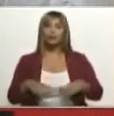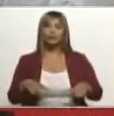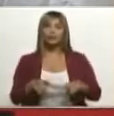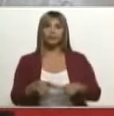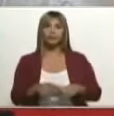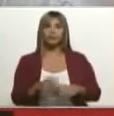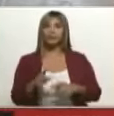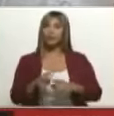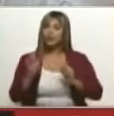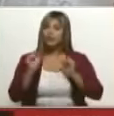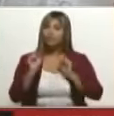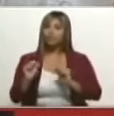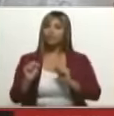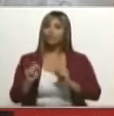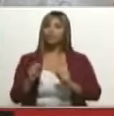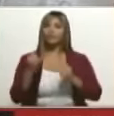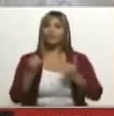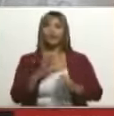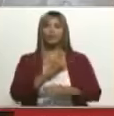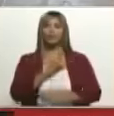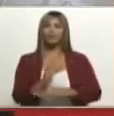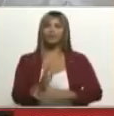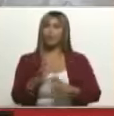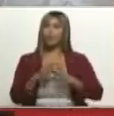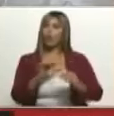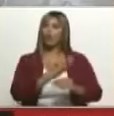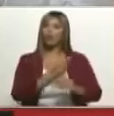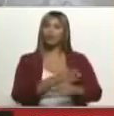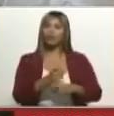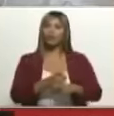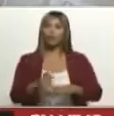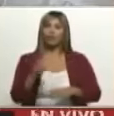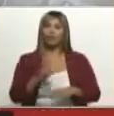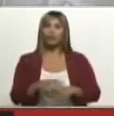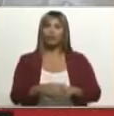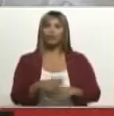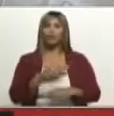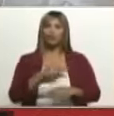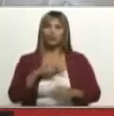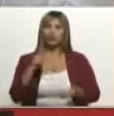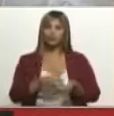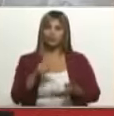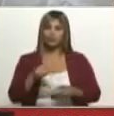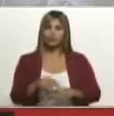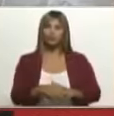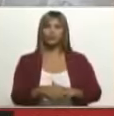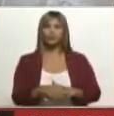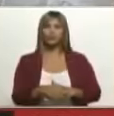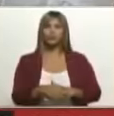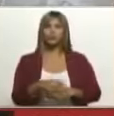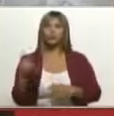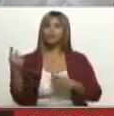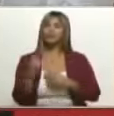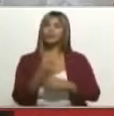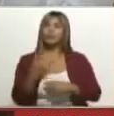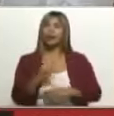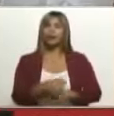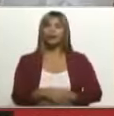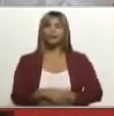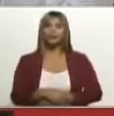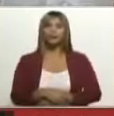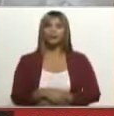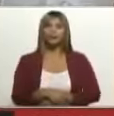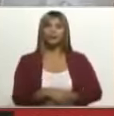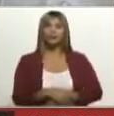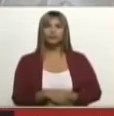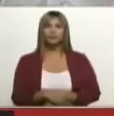será combatido de inmediato, con toda la fuerza del Estado venezolano. Para eso estamos aquí. Es la orden que tenemos,